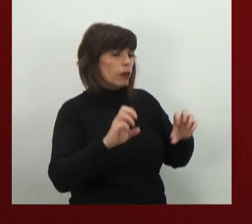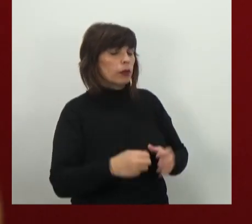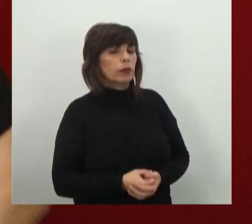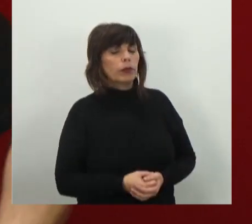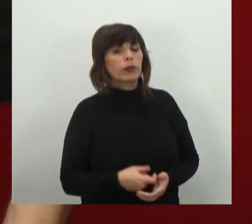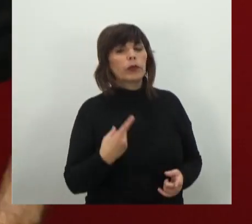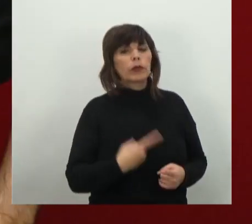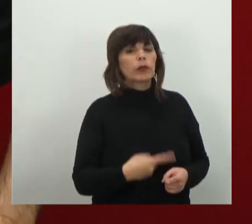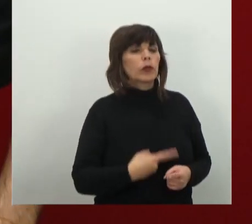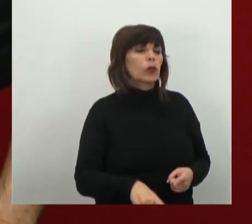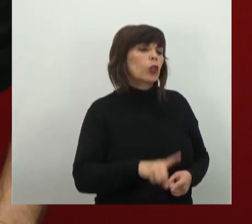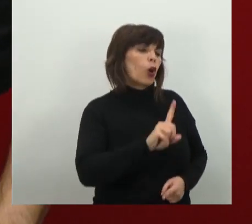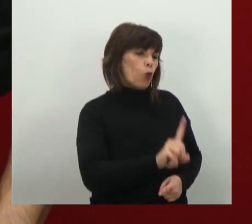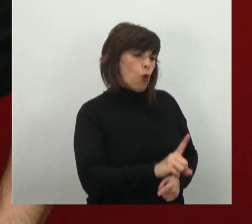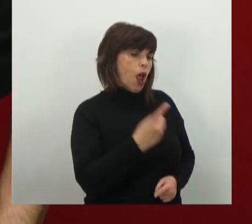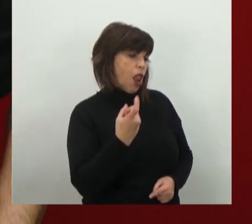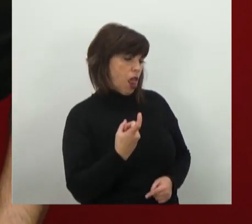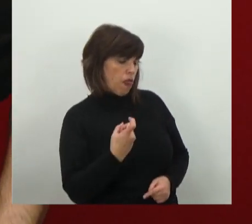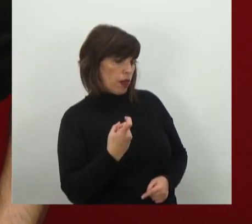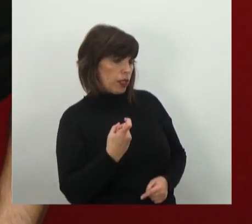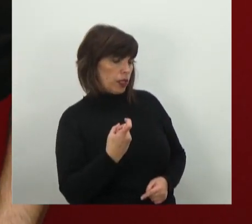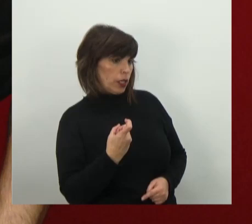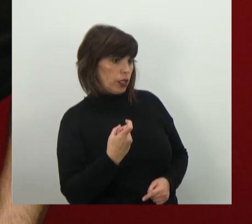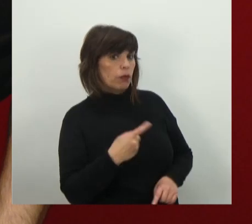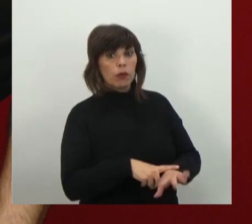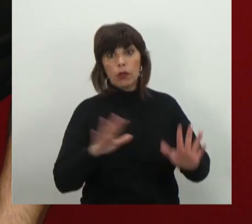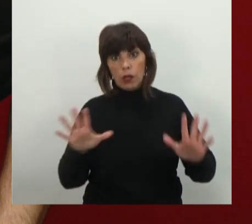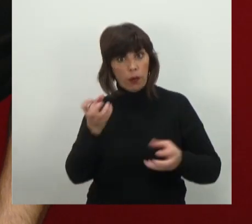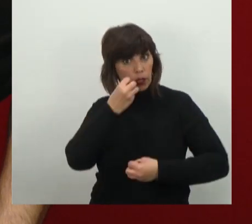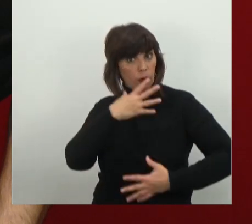Una cosa es necesaria, esa es la buena parte.